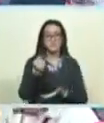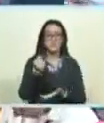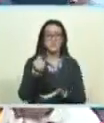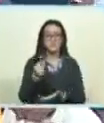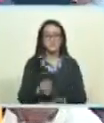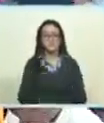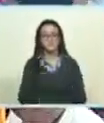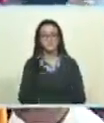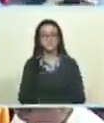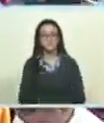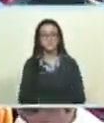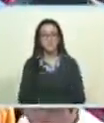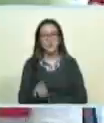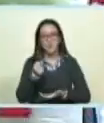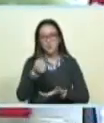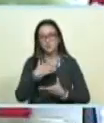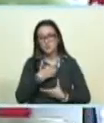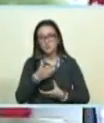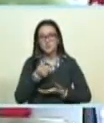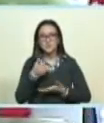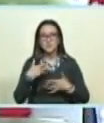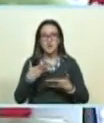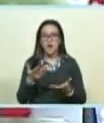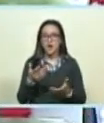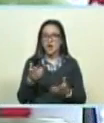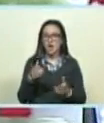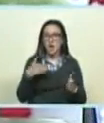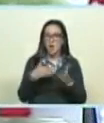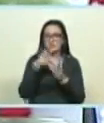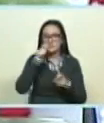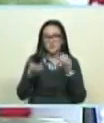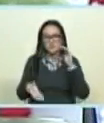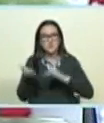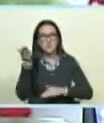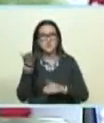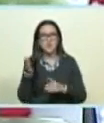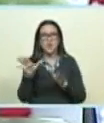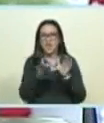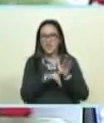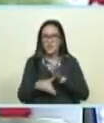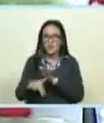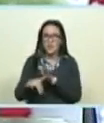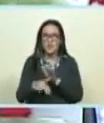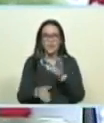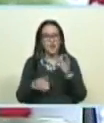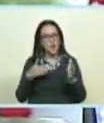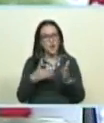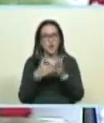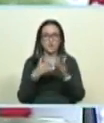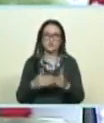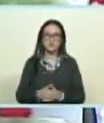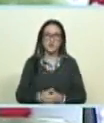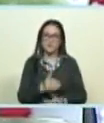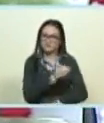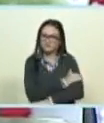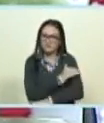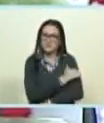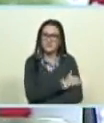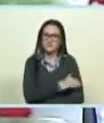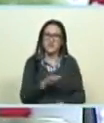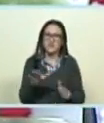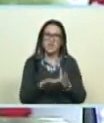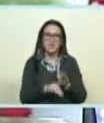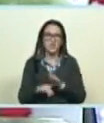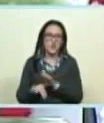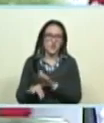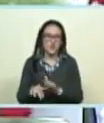guerra económica, bono contra los especuladores, bachaqueros, ladrones, opositores, ladrones de